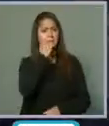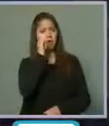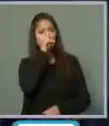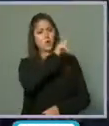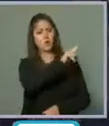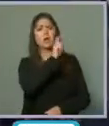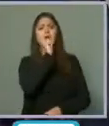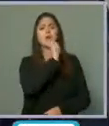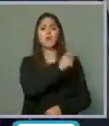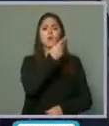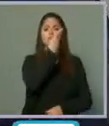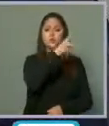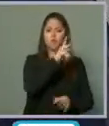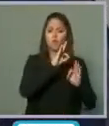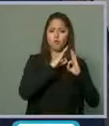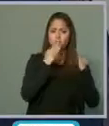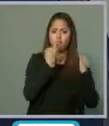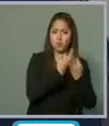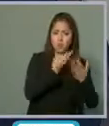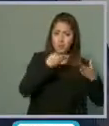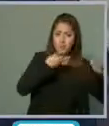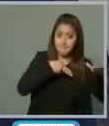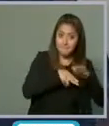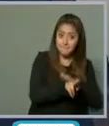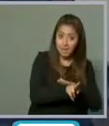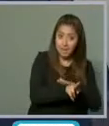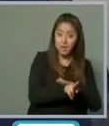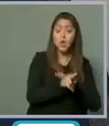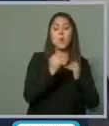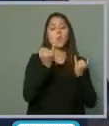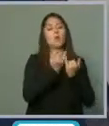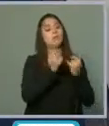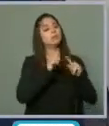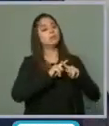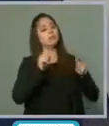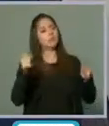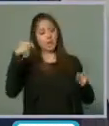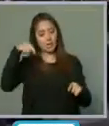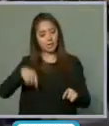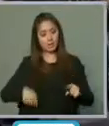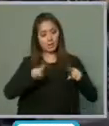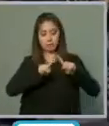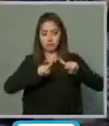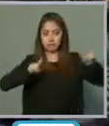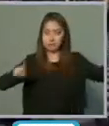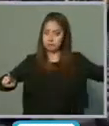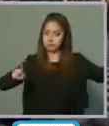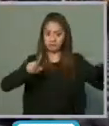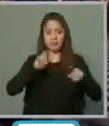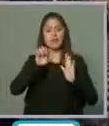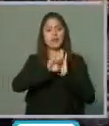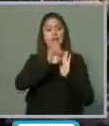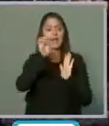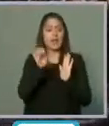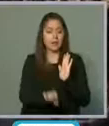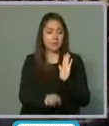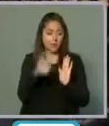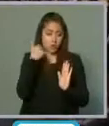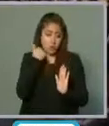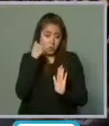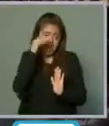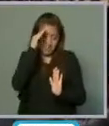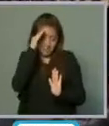diferencia entre... O sea, tenemos coincidencias, pero también diferencias con el cómo se utiliza el metro en Japón. Hay una diferencia que a mí me parece